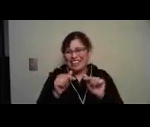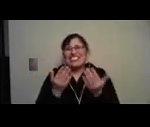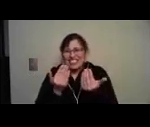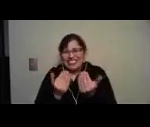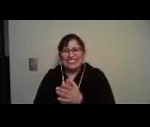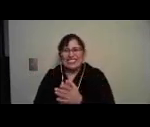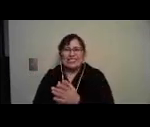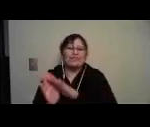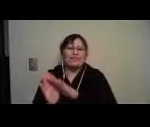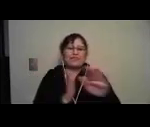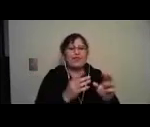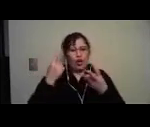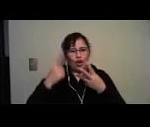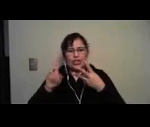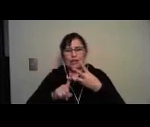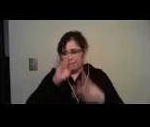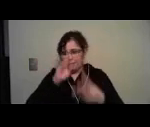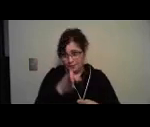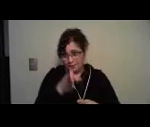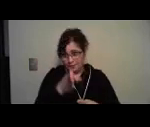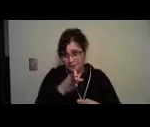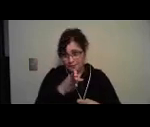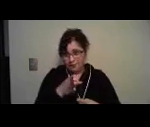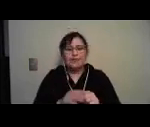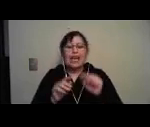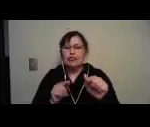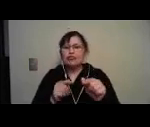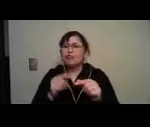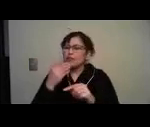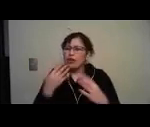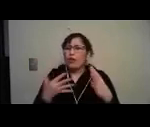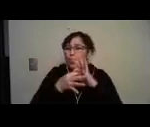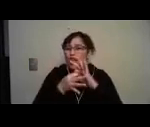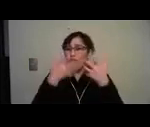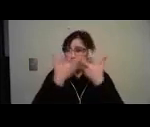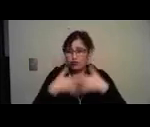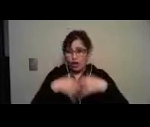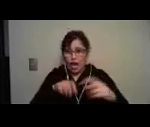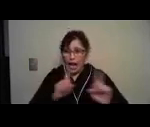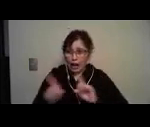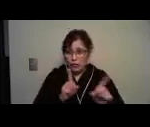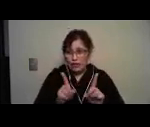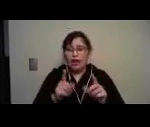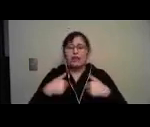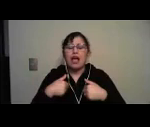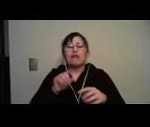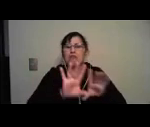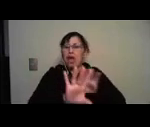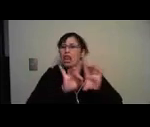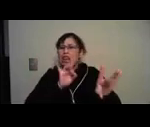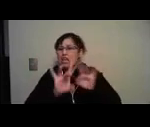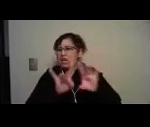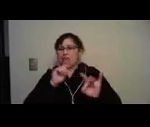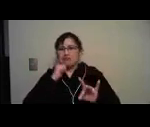capacidad cognitiva asociada a las funciones ejecutivas, ya, que nos permite poder hacer una elección respecto